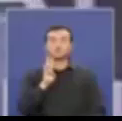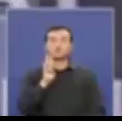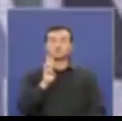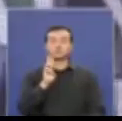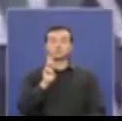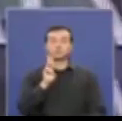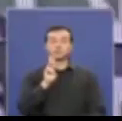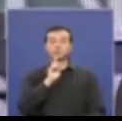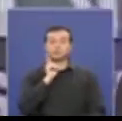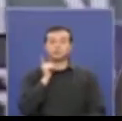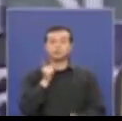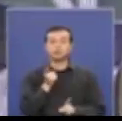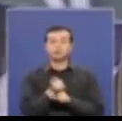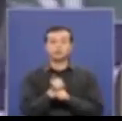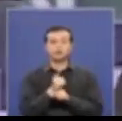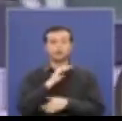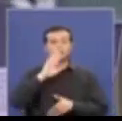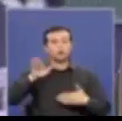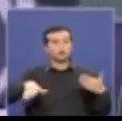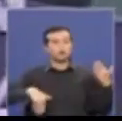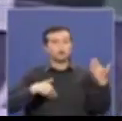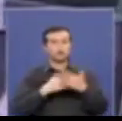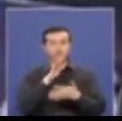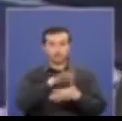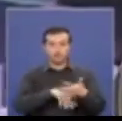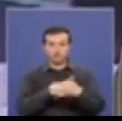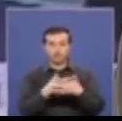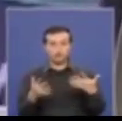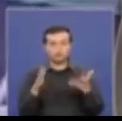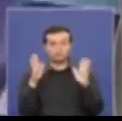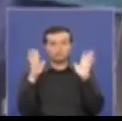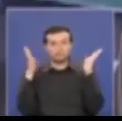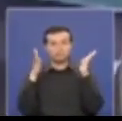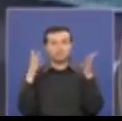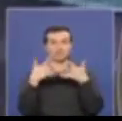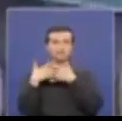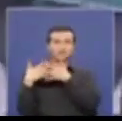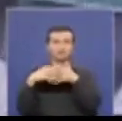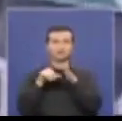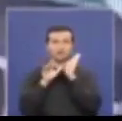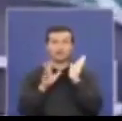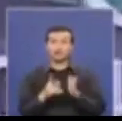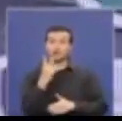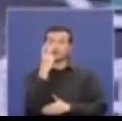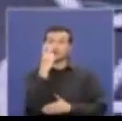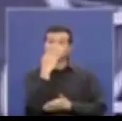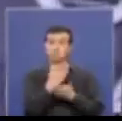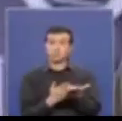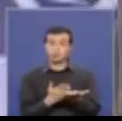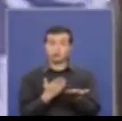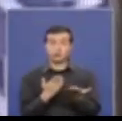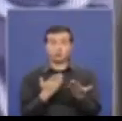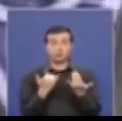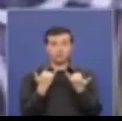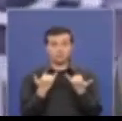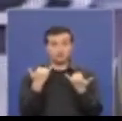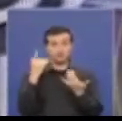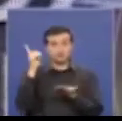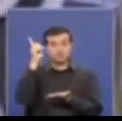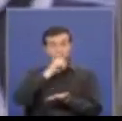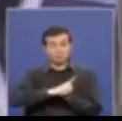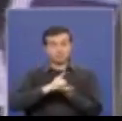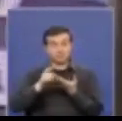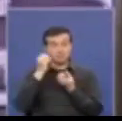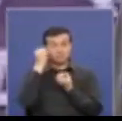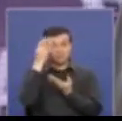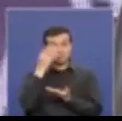446, y ya rompí toda la programación, porque se supone que los enlaces van a acabar 12:30, y yo he acabado recién el informe de la semana